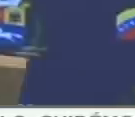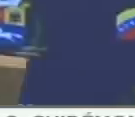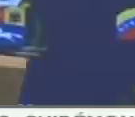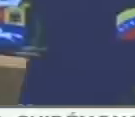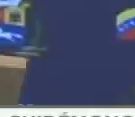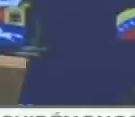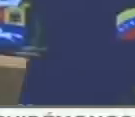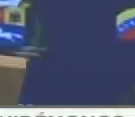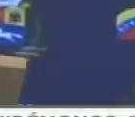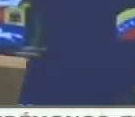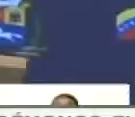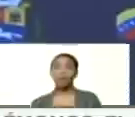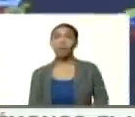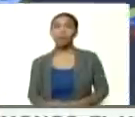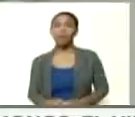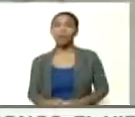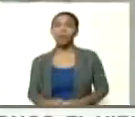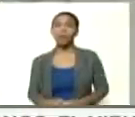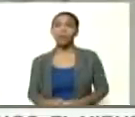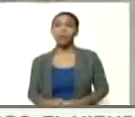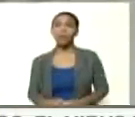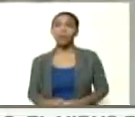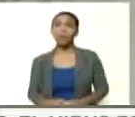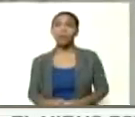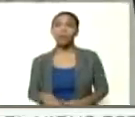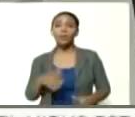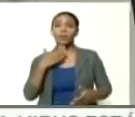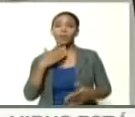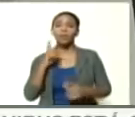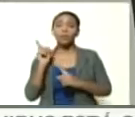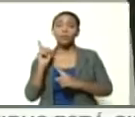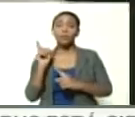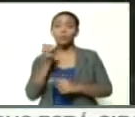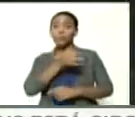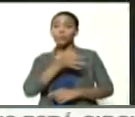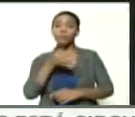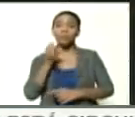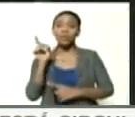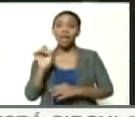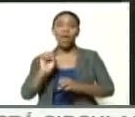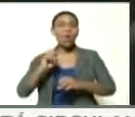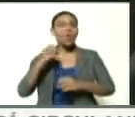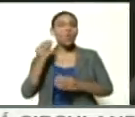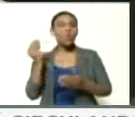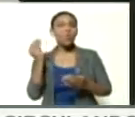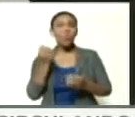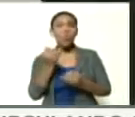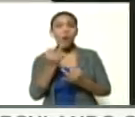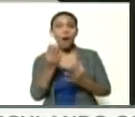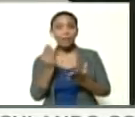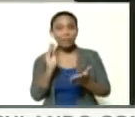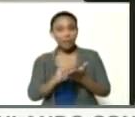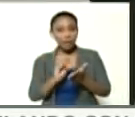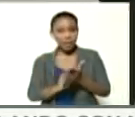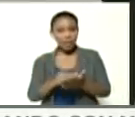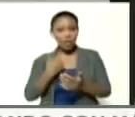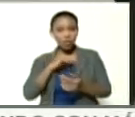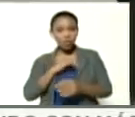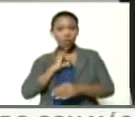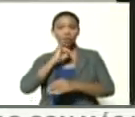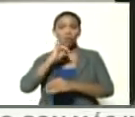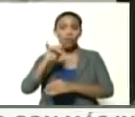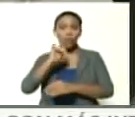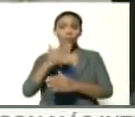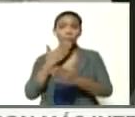nuestro querido Antonio Guterres, su excelencia. ¿Cuántas veces le hemos dicho a Antonio Guterres? Le